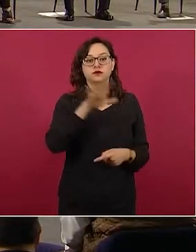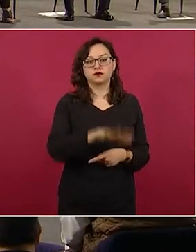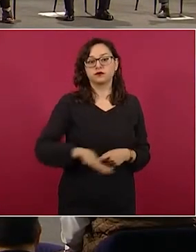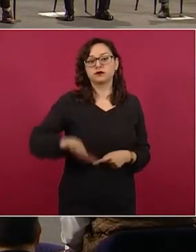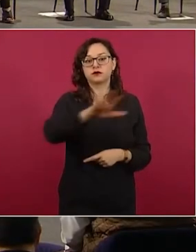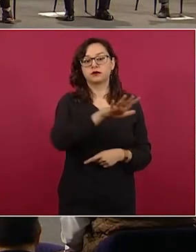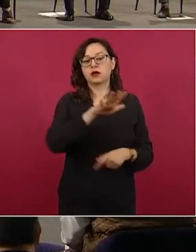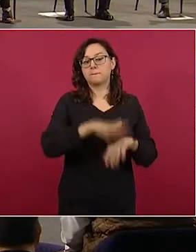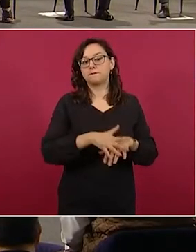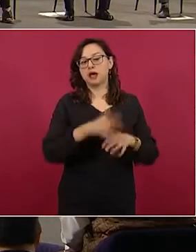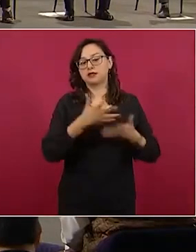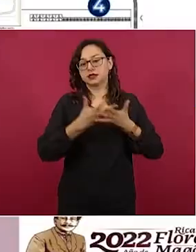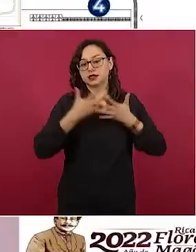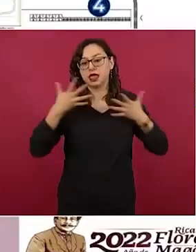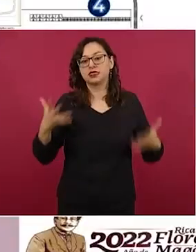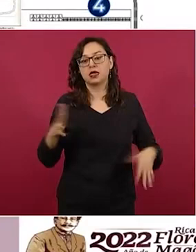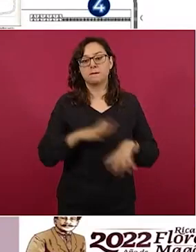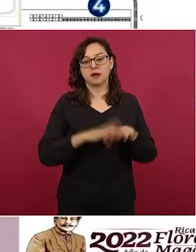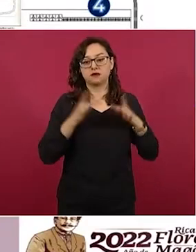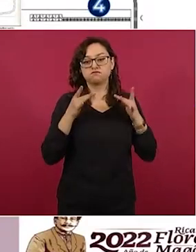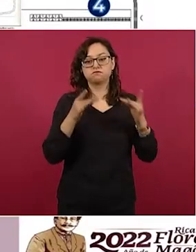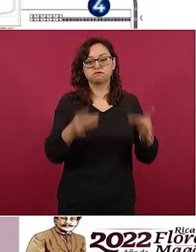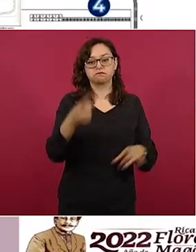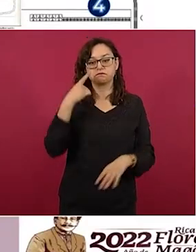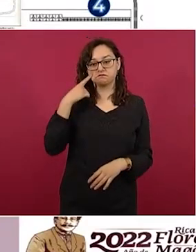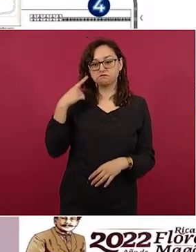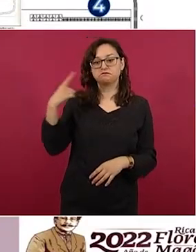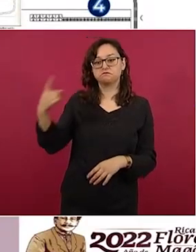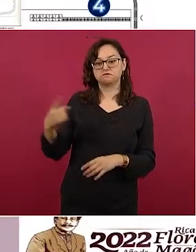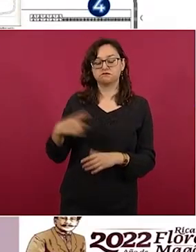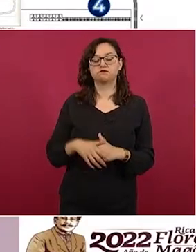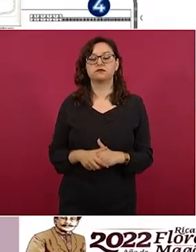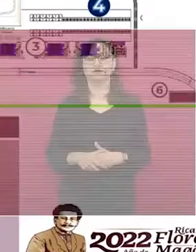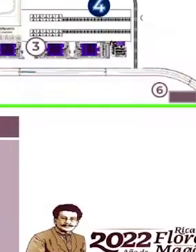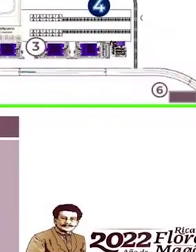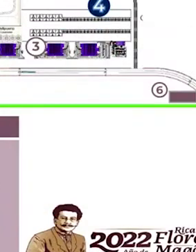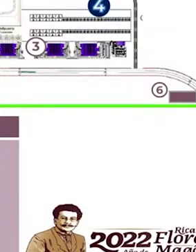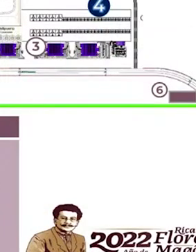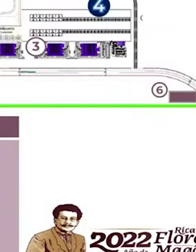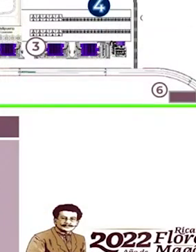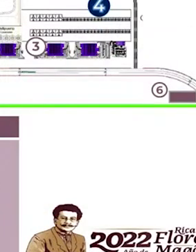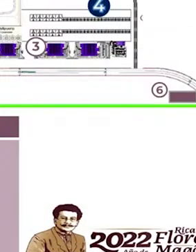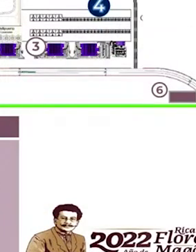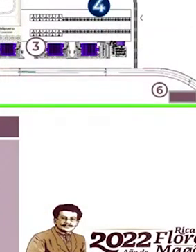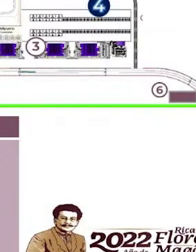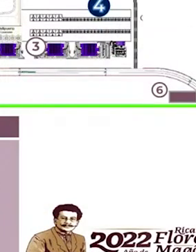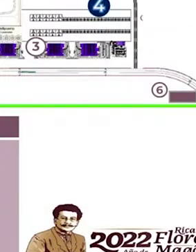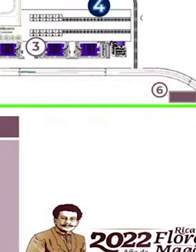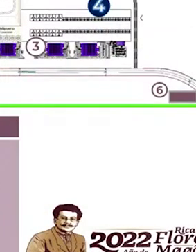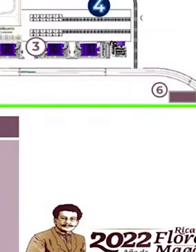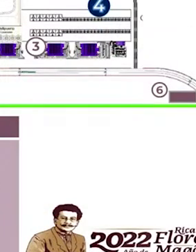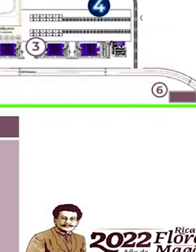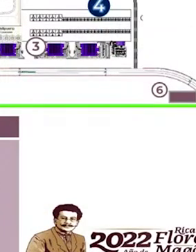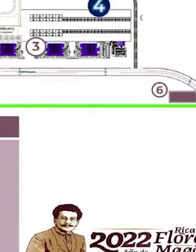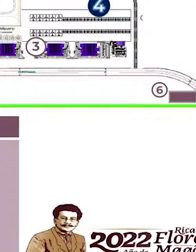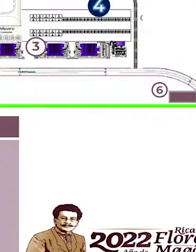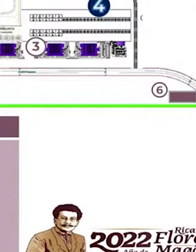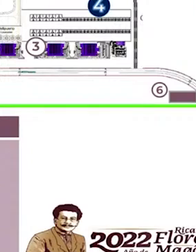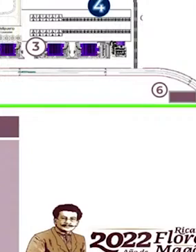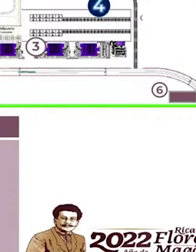y de mejor calidad y mejor instrumentada del sureste de la República. Adicionalmente,